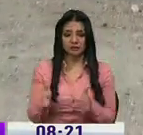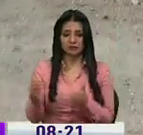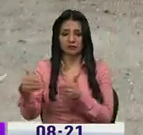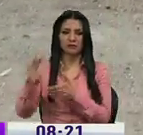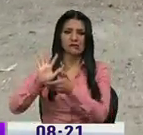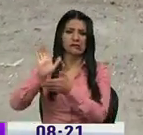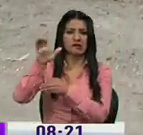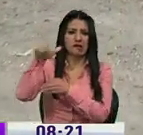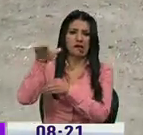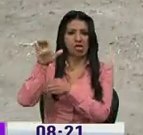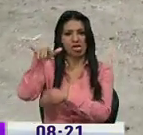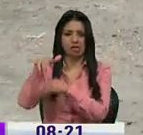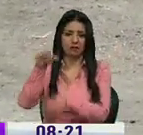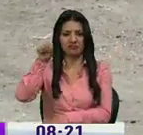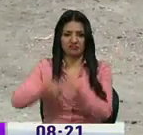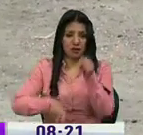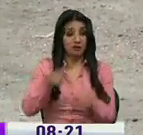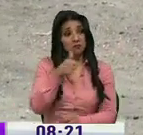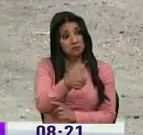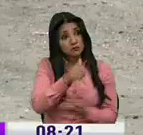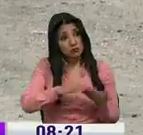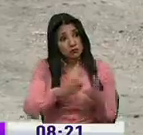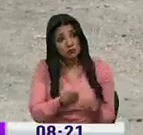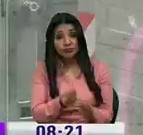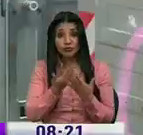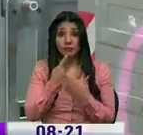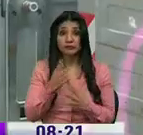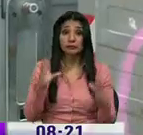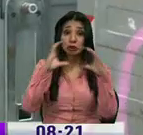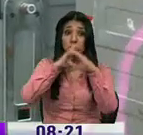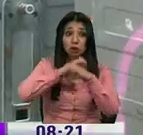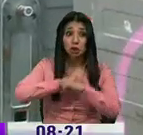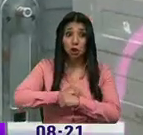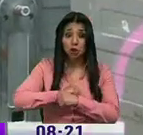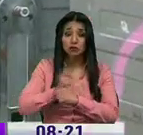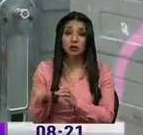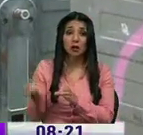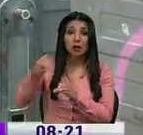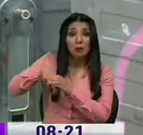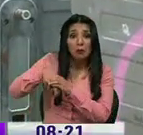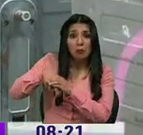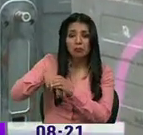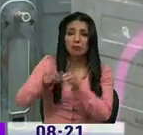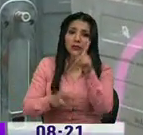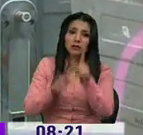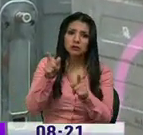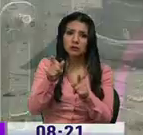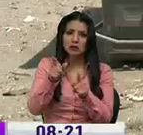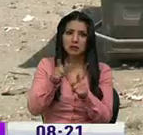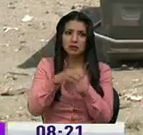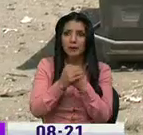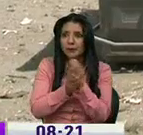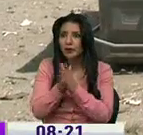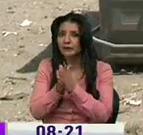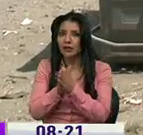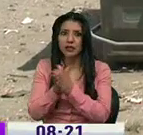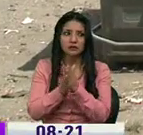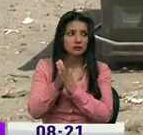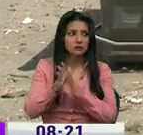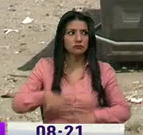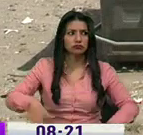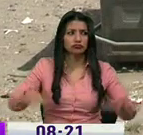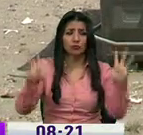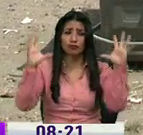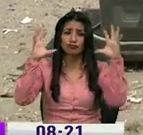destruidas. Según el testimonio de la comunidad, durante las noches los recipientes sirven como albergue para las personas que aprovechan la poca luminaria